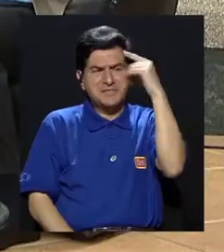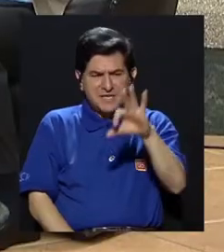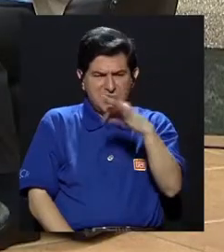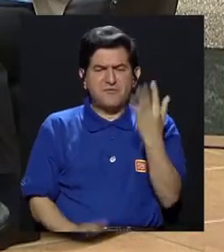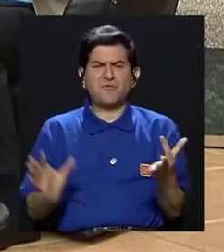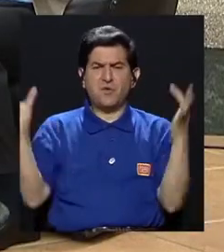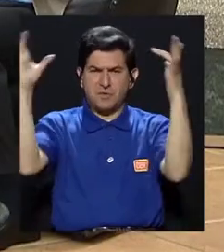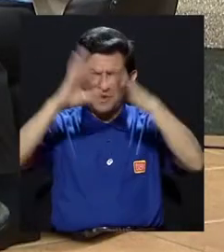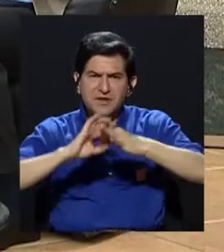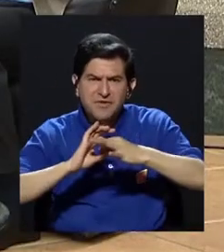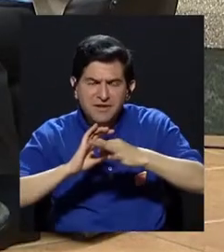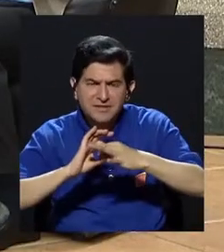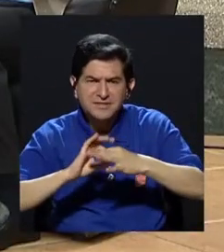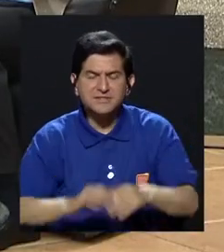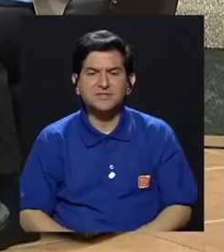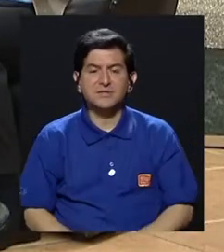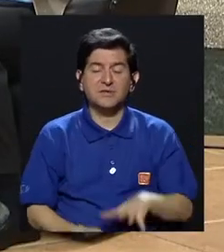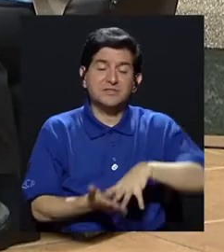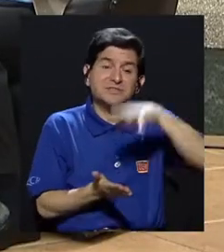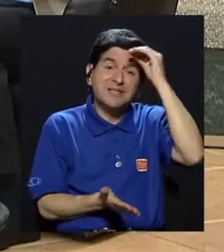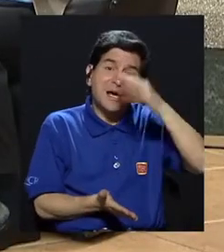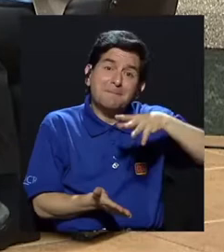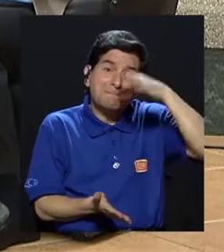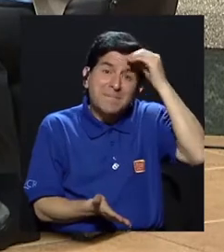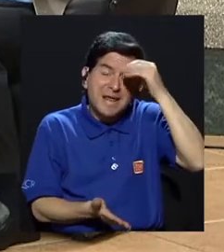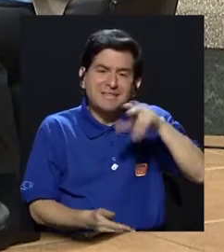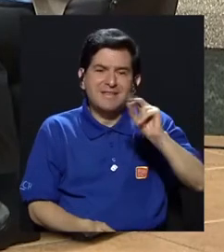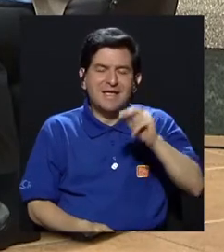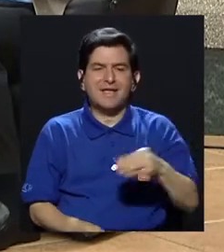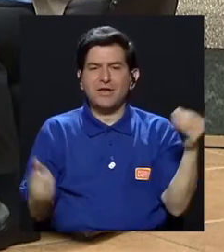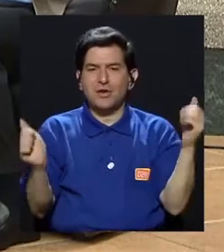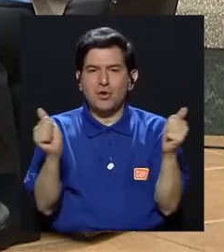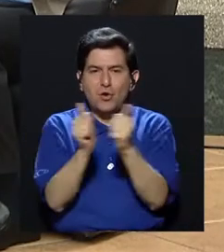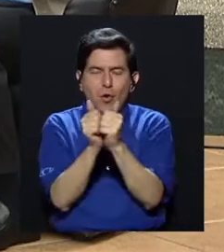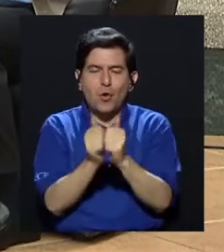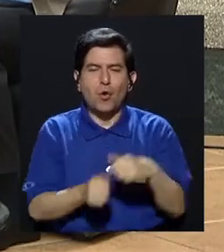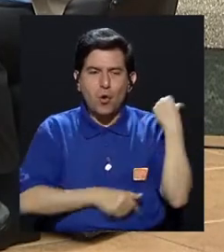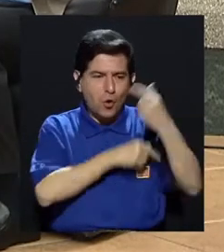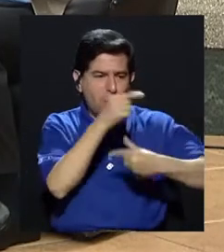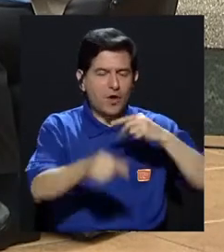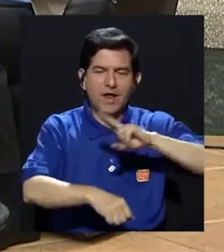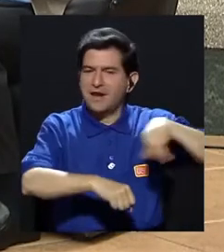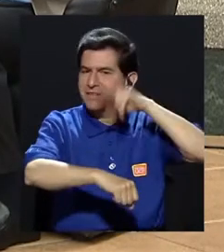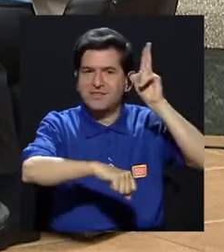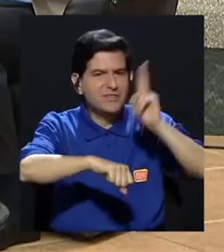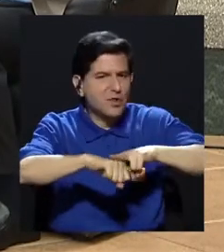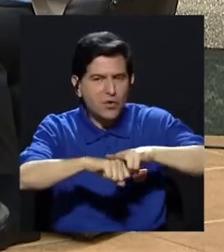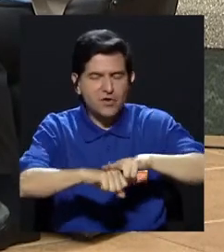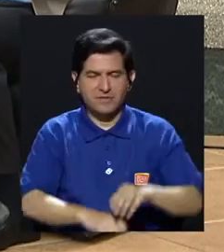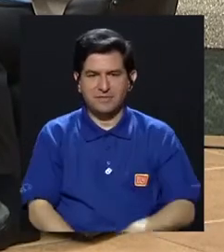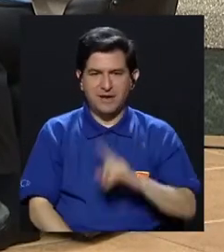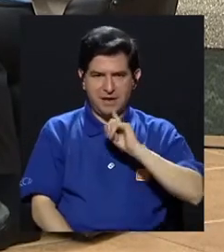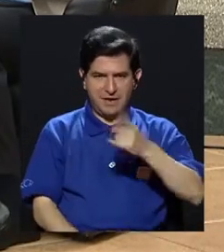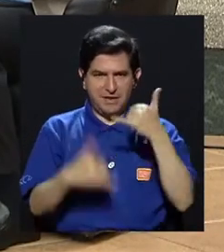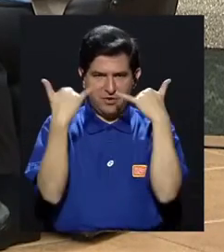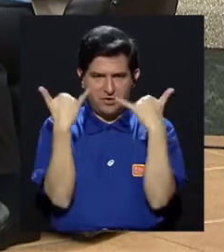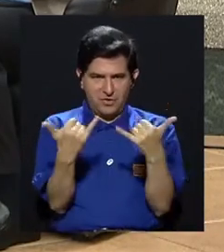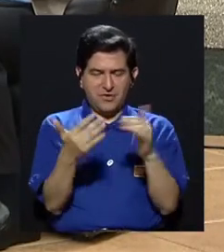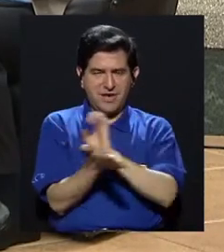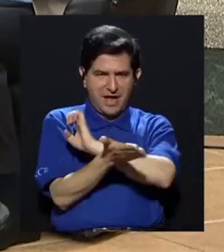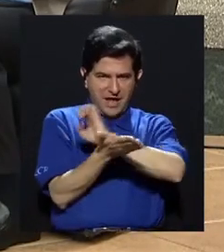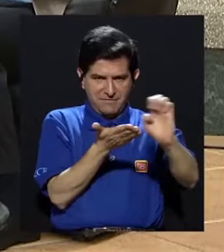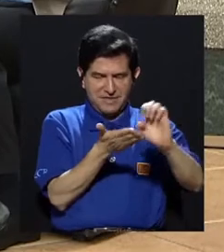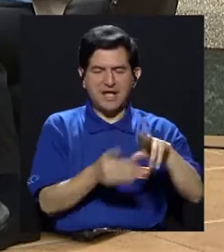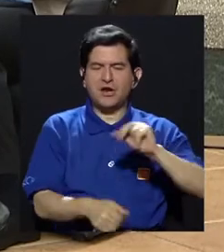las formas de relacionarnos son aprendidas y no vienen con los genes y no es natural. Y de una vez digo, para